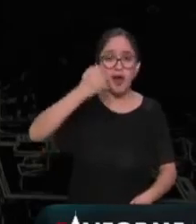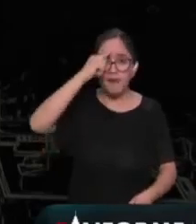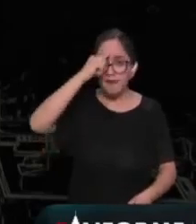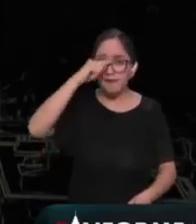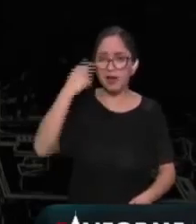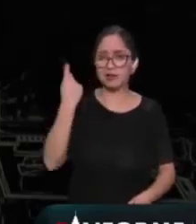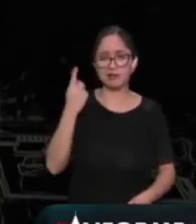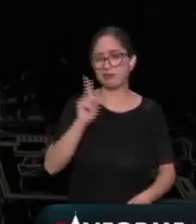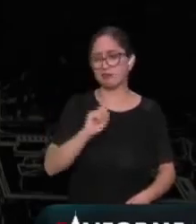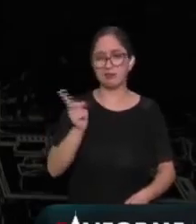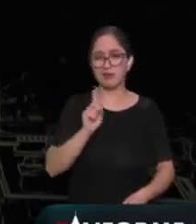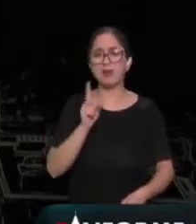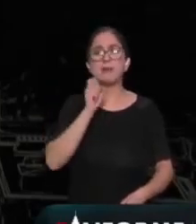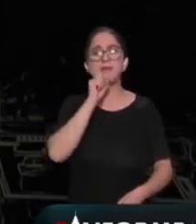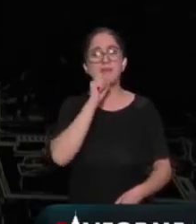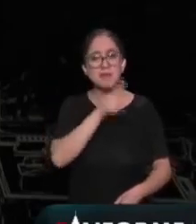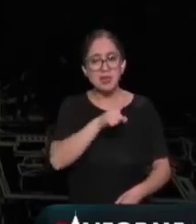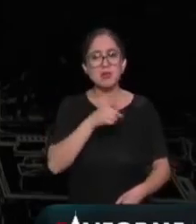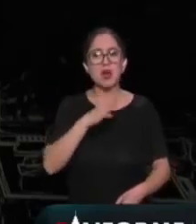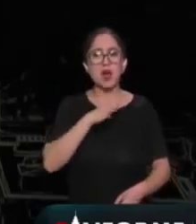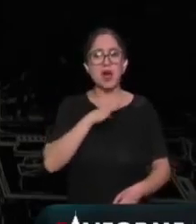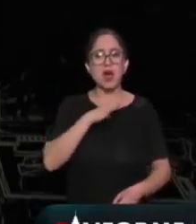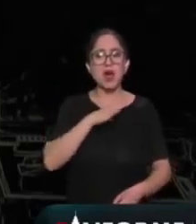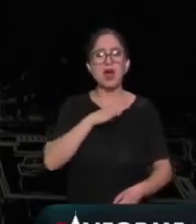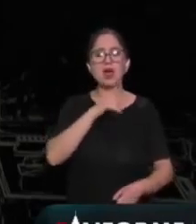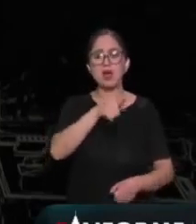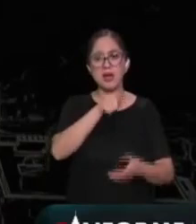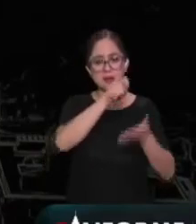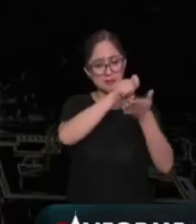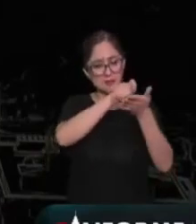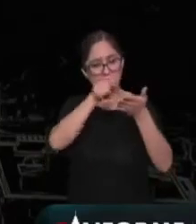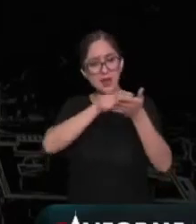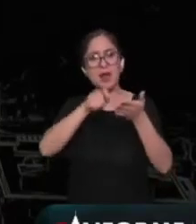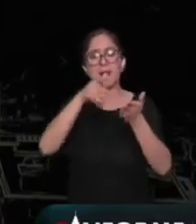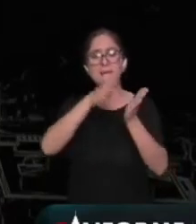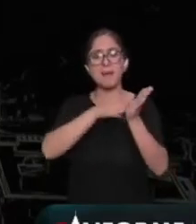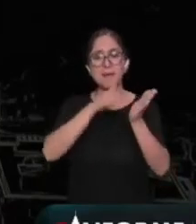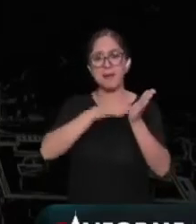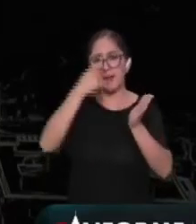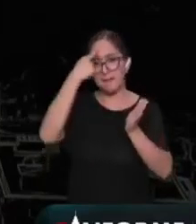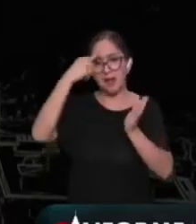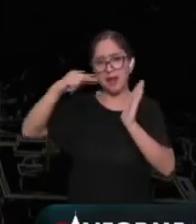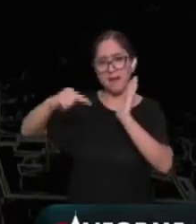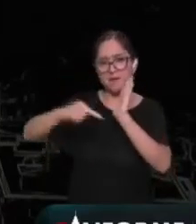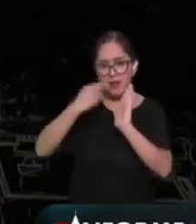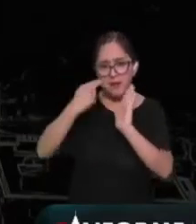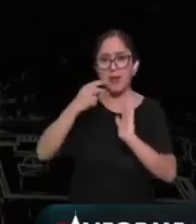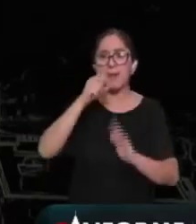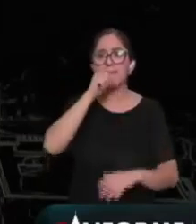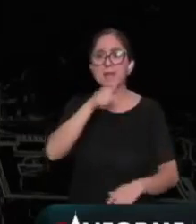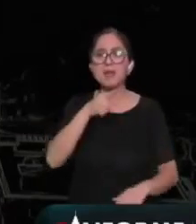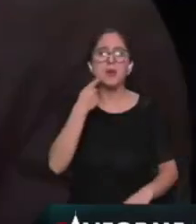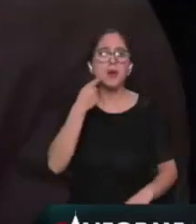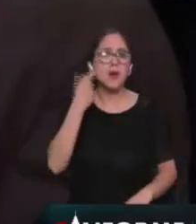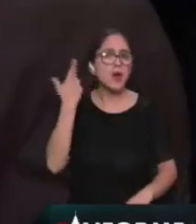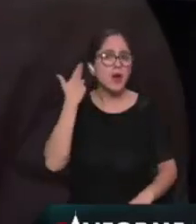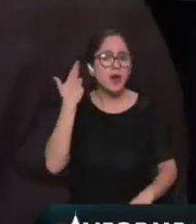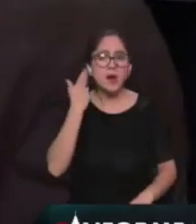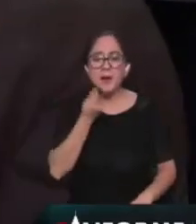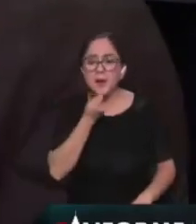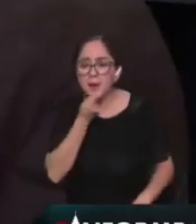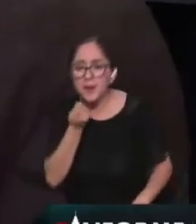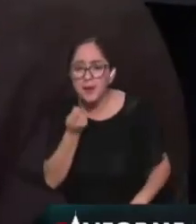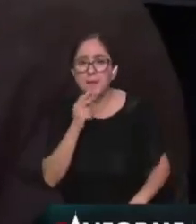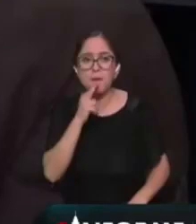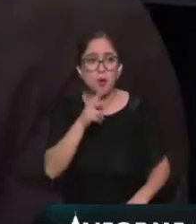y obviamente con toda la indicación llevaban ya el apunte para que firmara, le ponían el micrófono para que grabara, que ella había